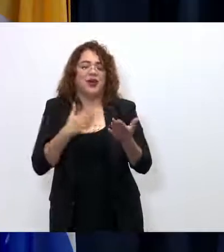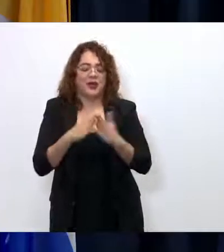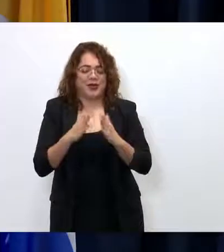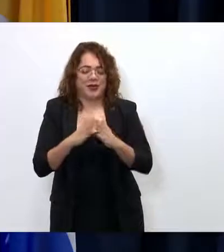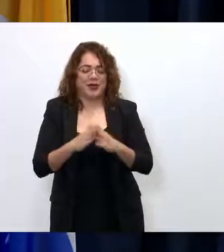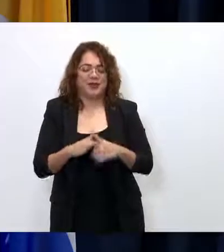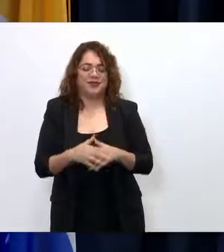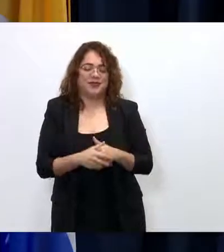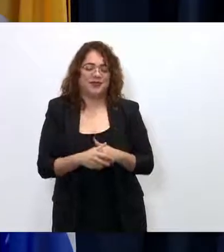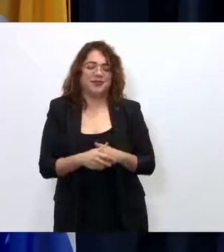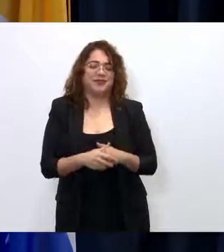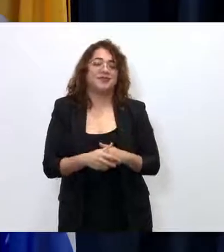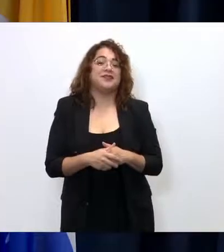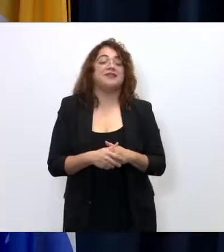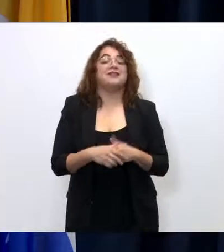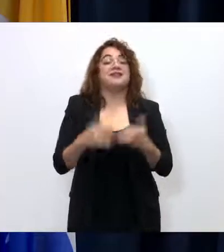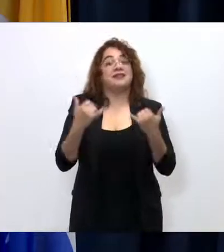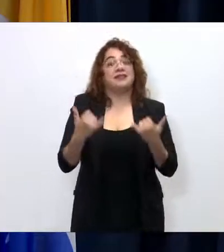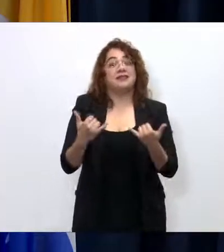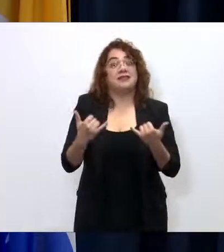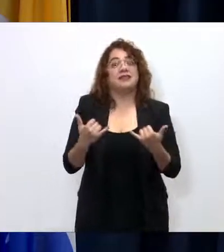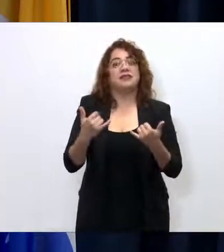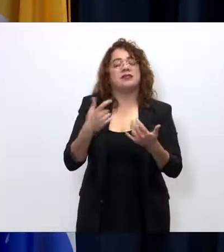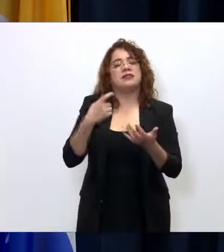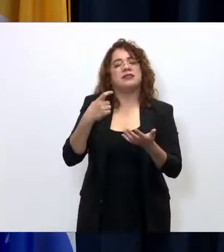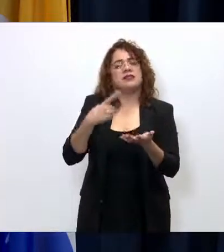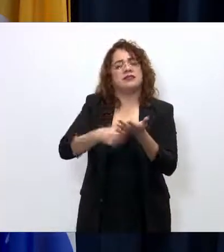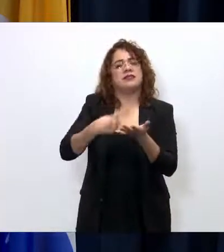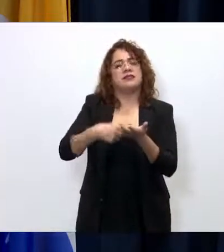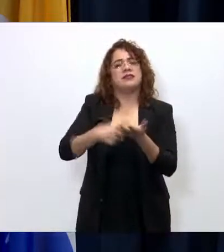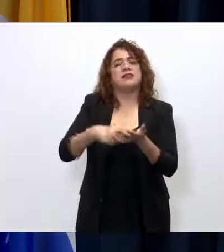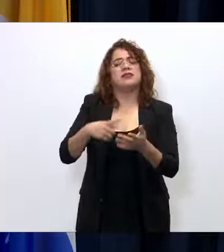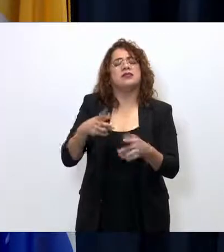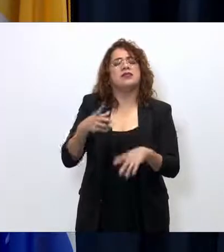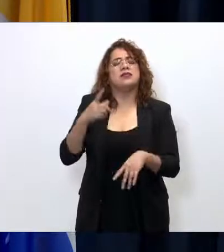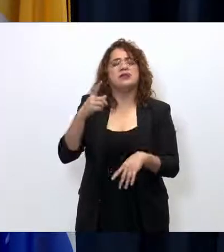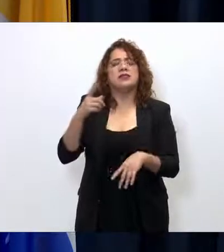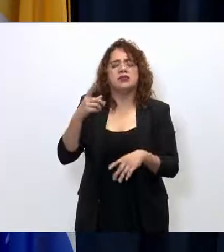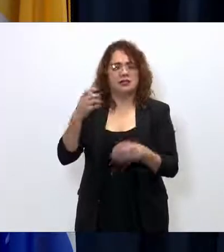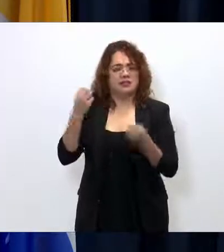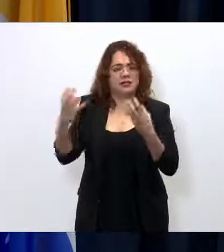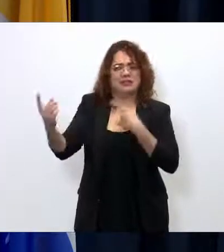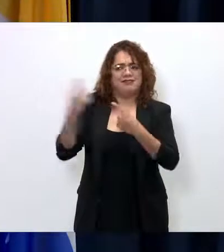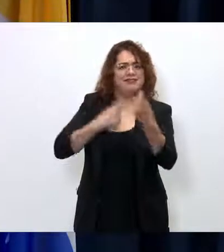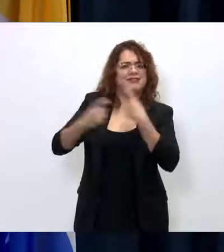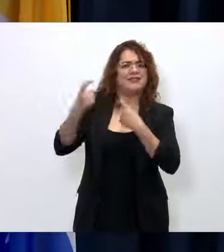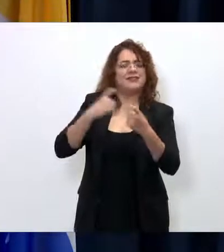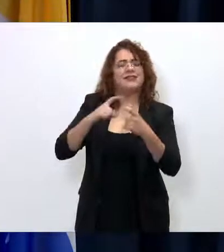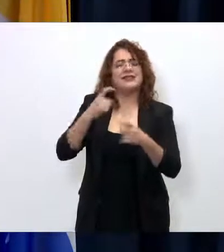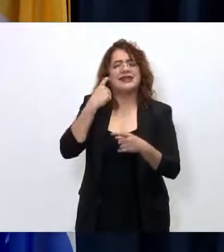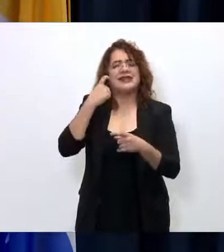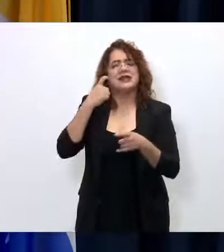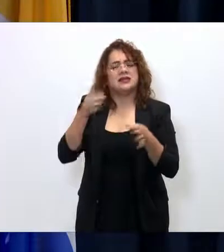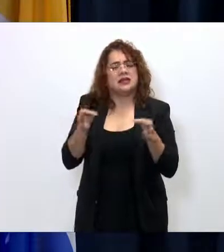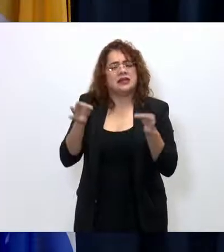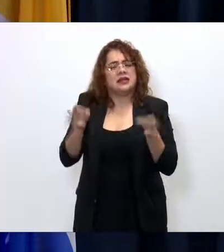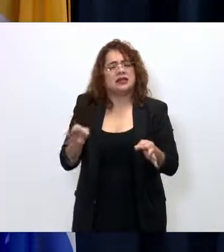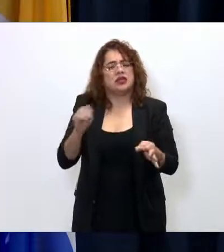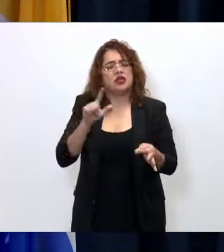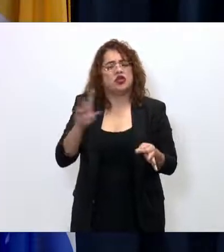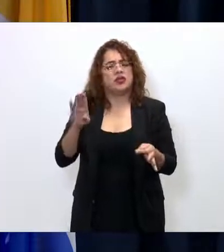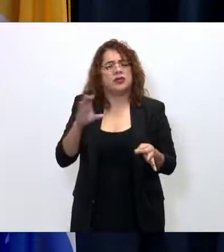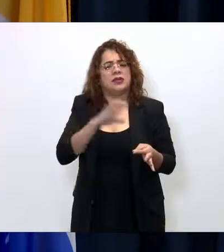Ahora vamos a hablar sobre el apoyo para niños migrantes. Ha habido bastantes preguntas sobre la reciente decisión